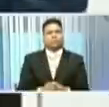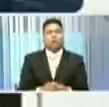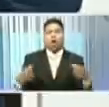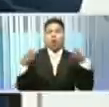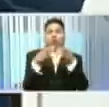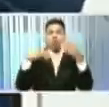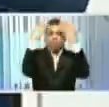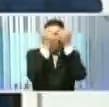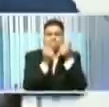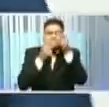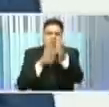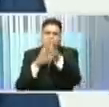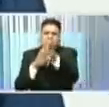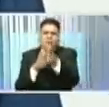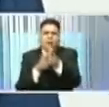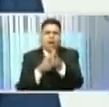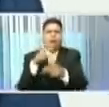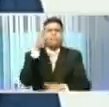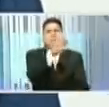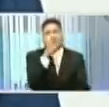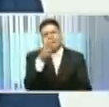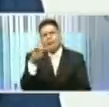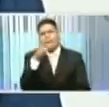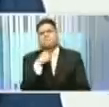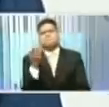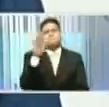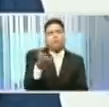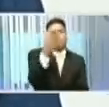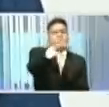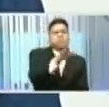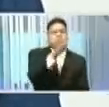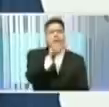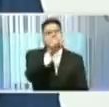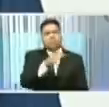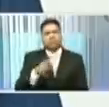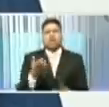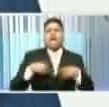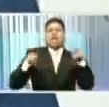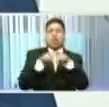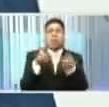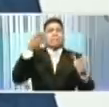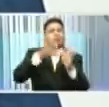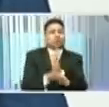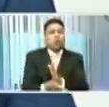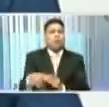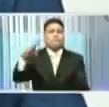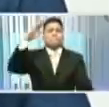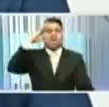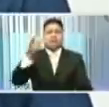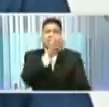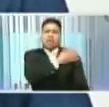cometer asesinatos brutales como el que cometieron contra nuestro general Félix Velázquez.